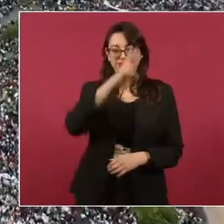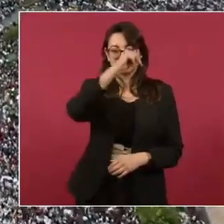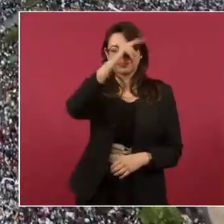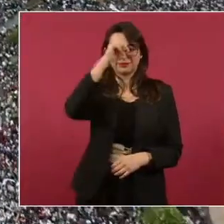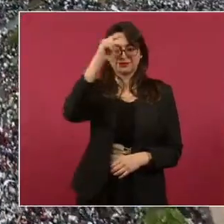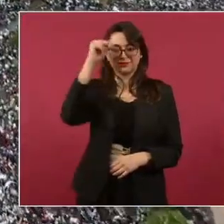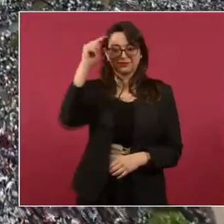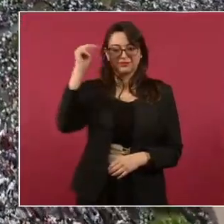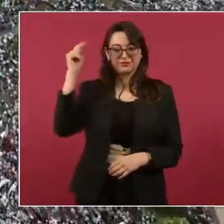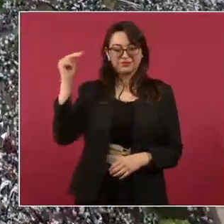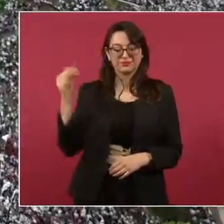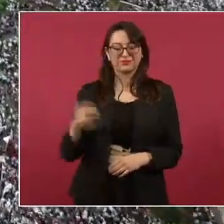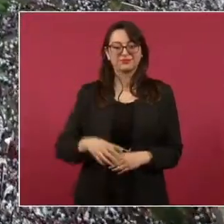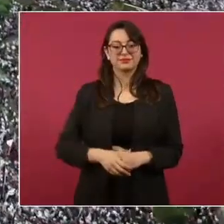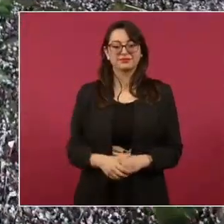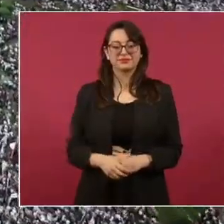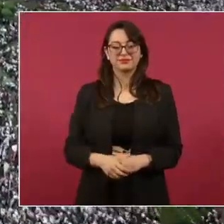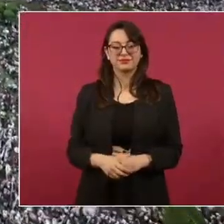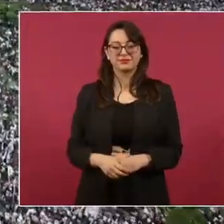Nayarit,